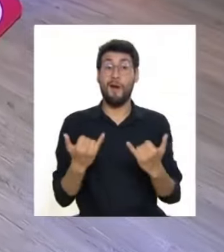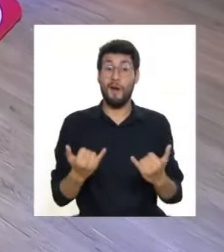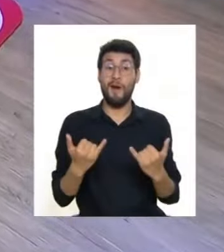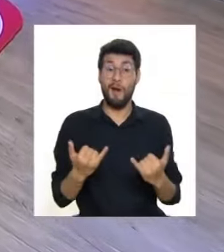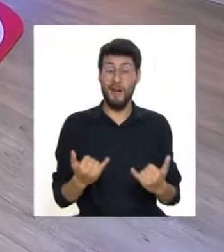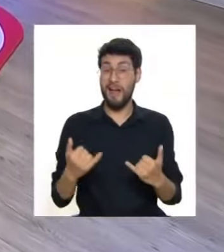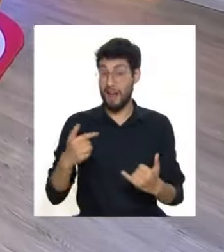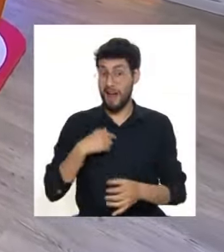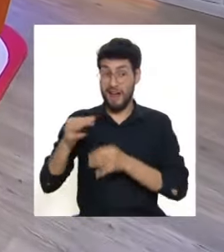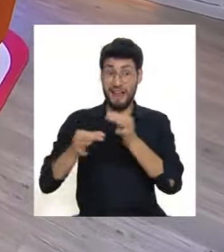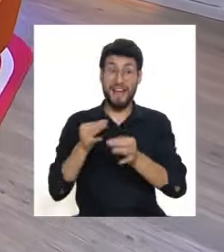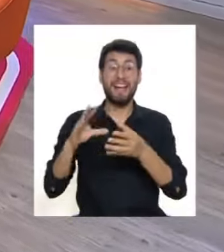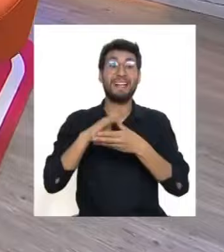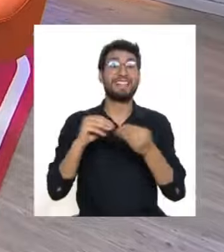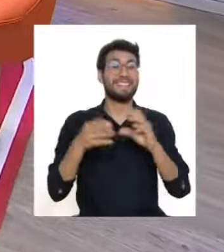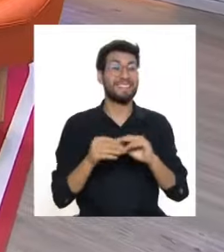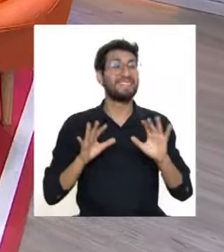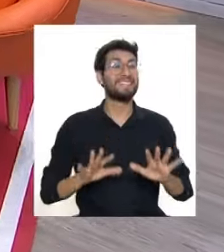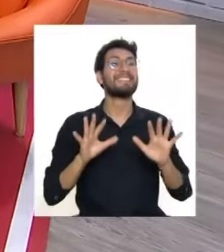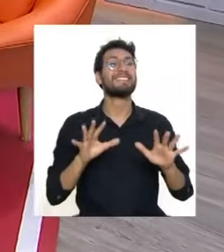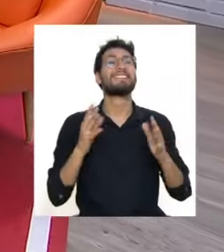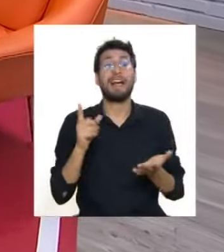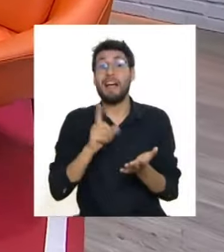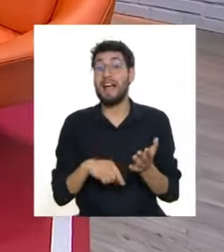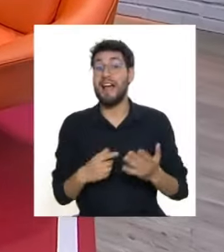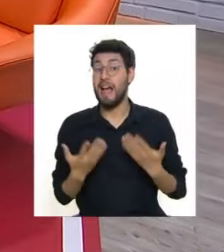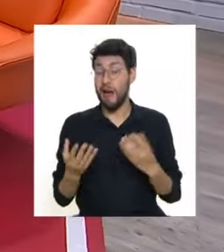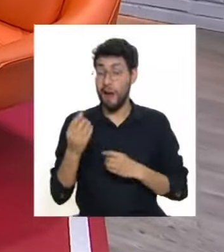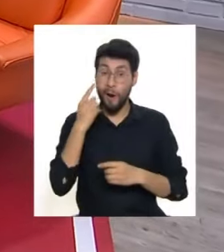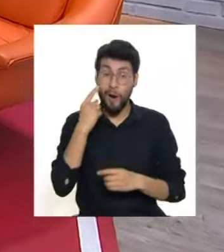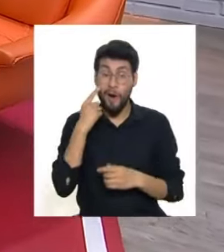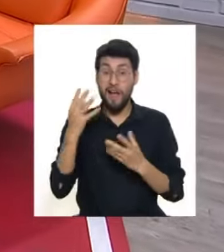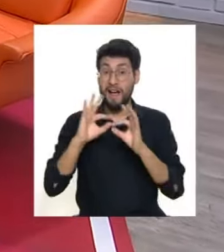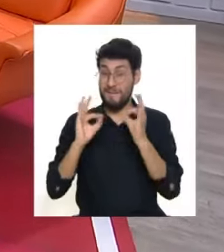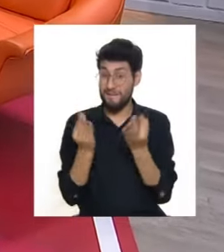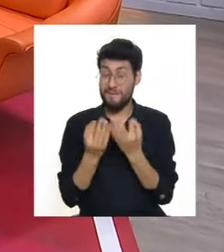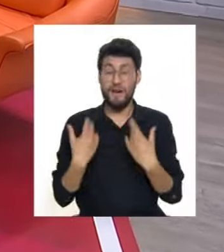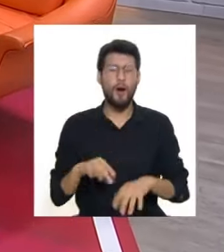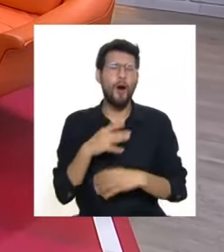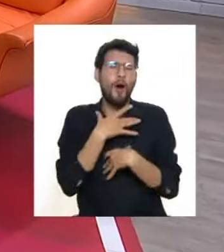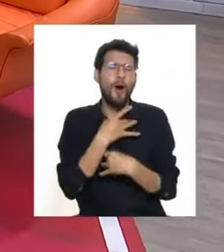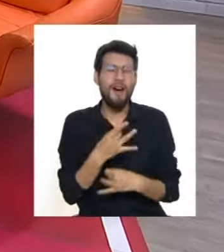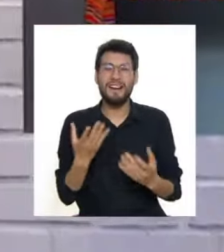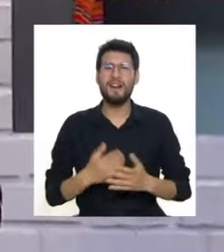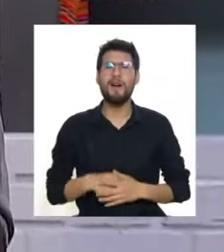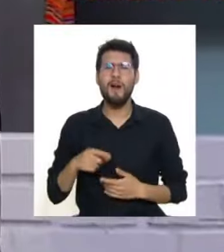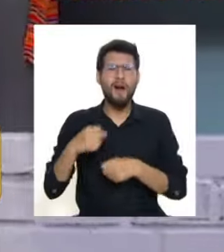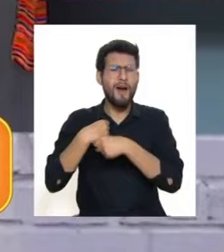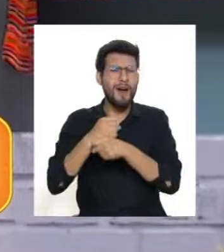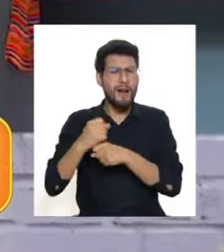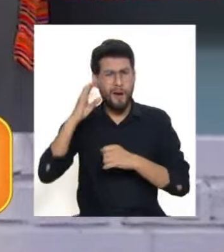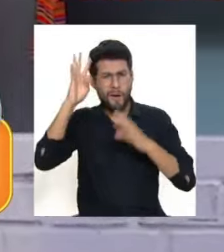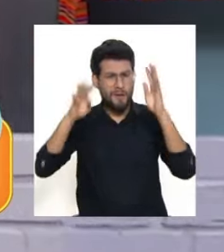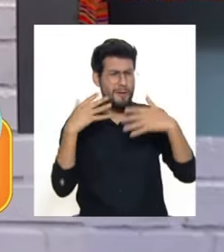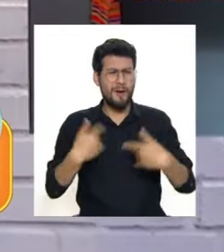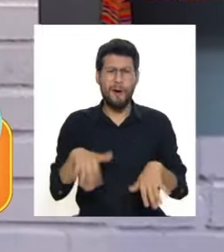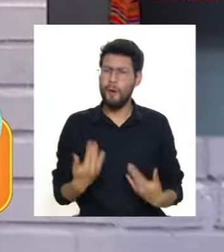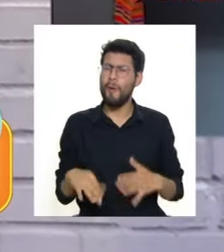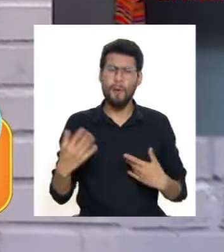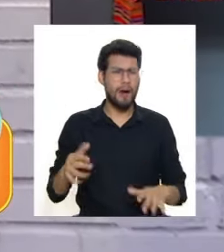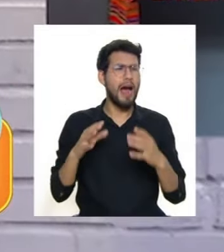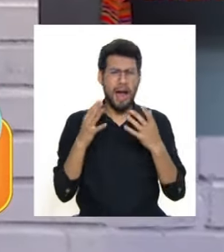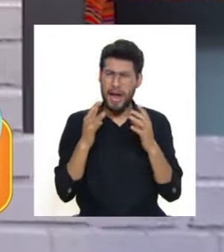Te vamos a contar una historia maravillosa y es que vamos a conocer a una familia creadora de un emprendimiento muy,